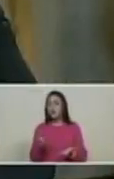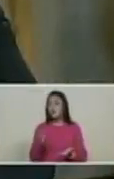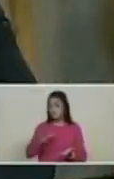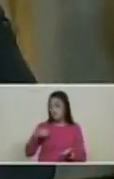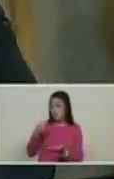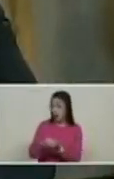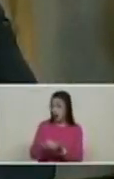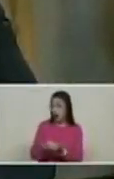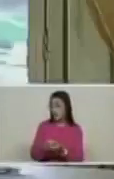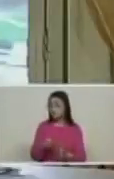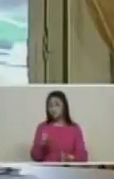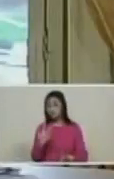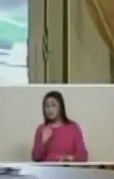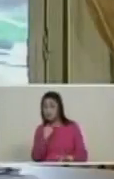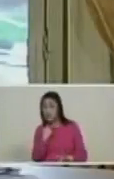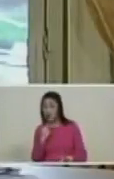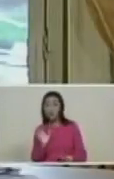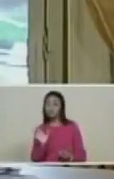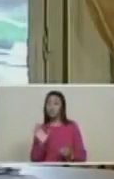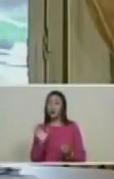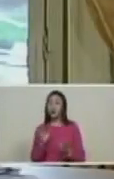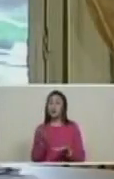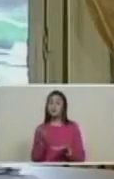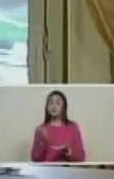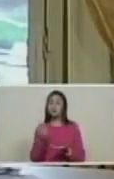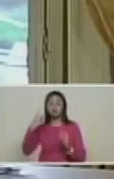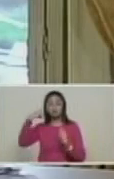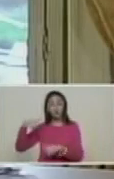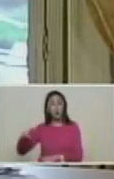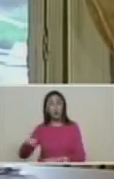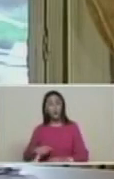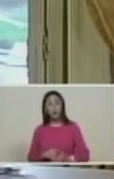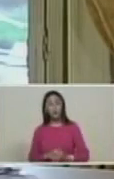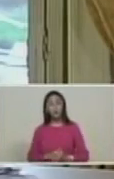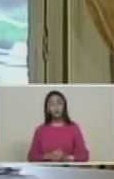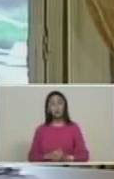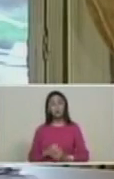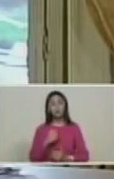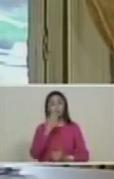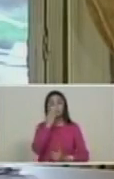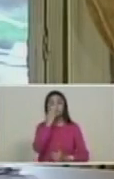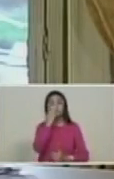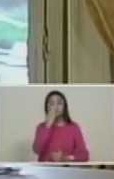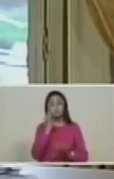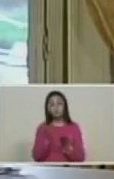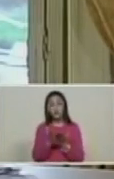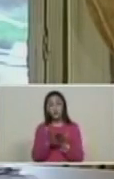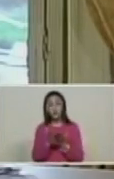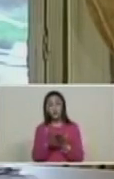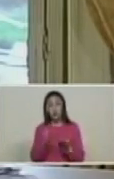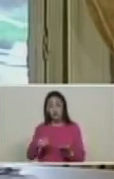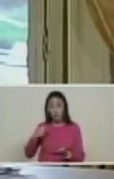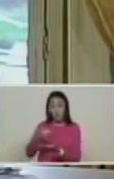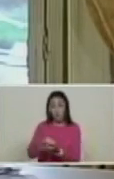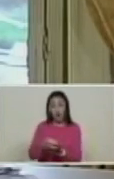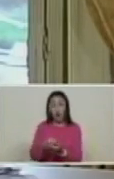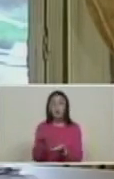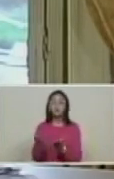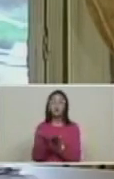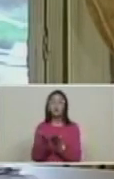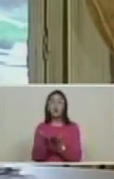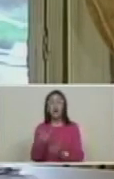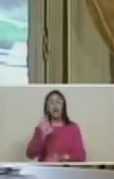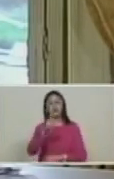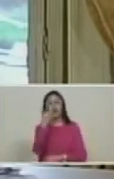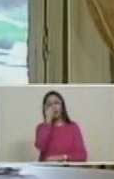la consigna del capitalismo neoliberal. Que estudie quien pueda pagar. Así actúa el